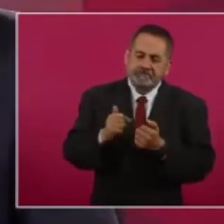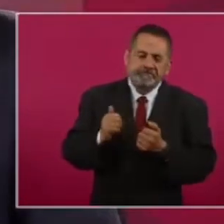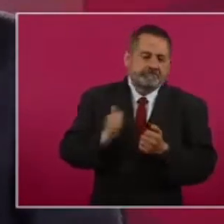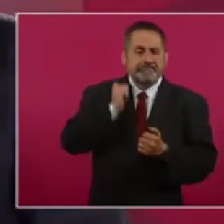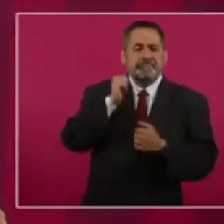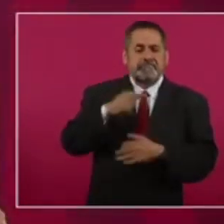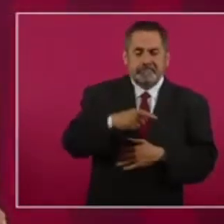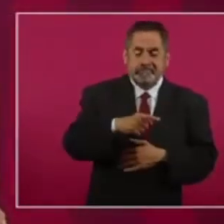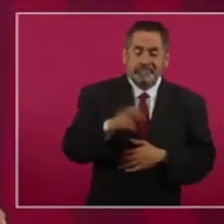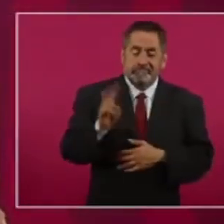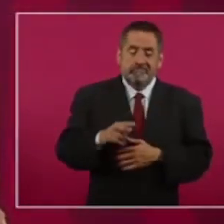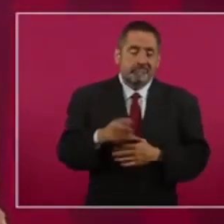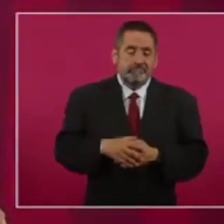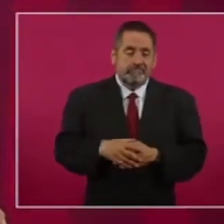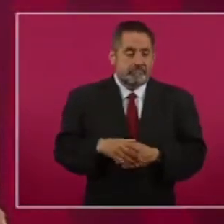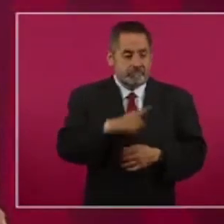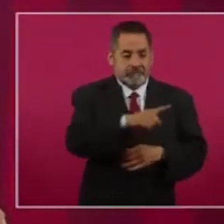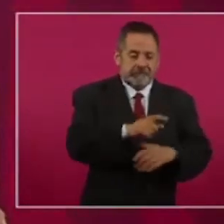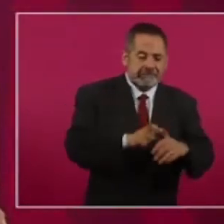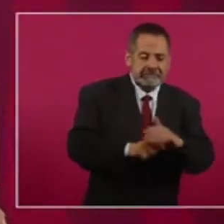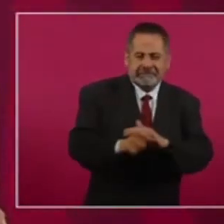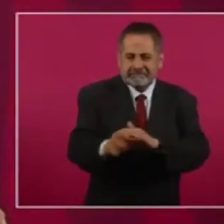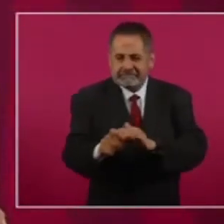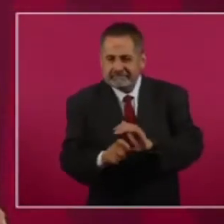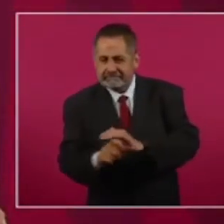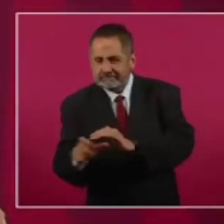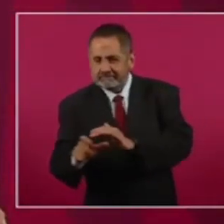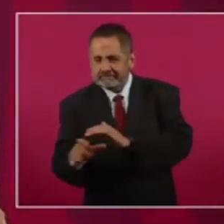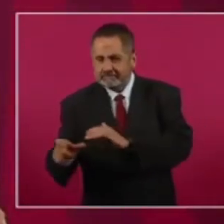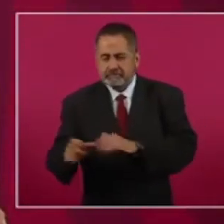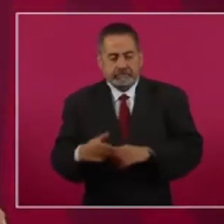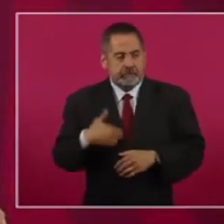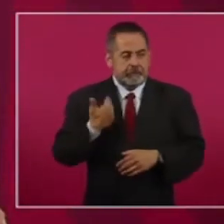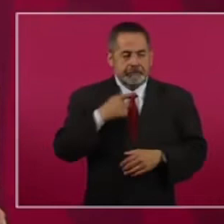porque hubo hasta sobornos,